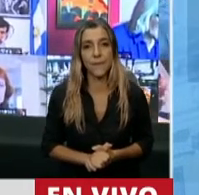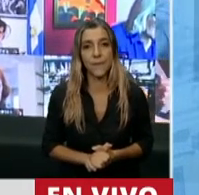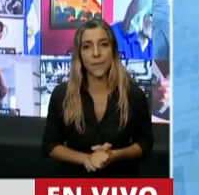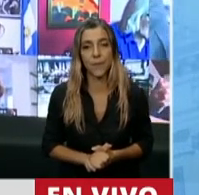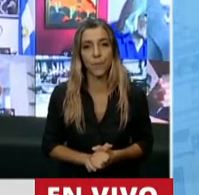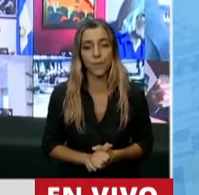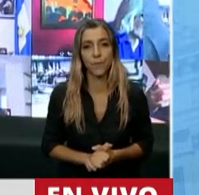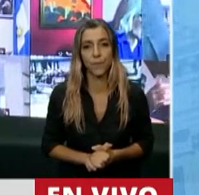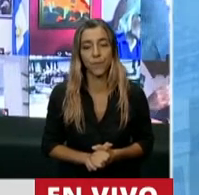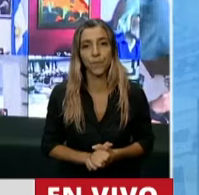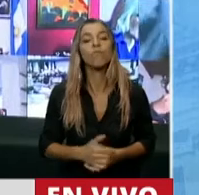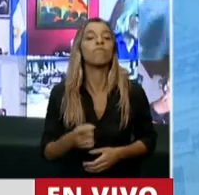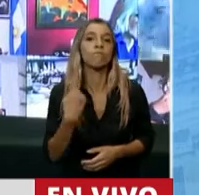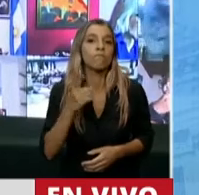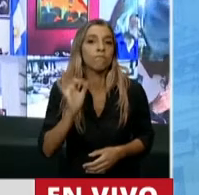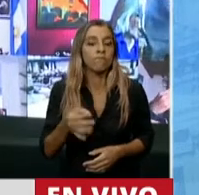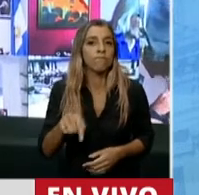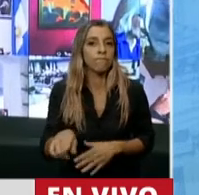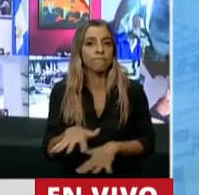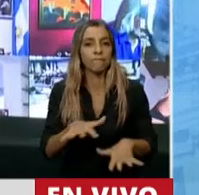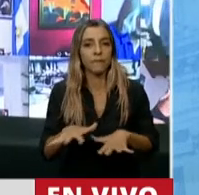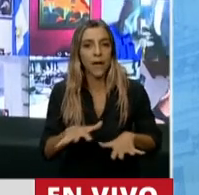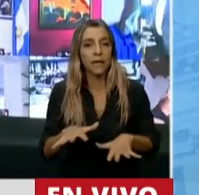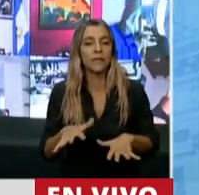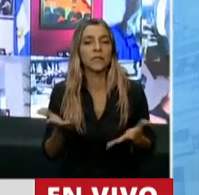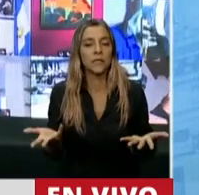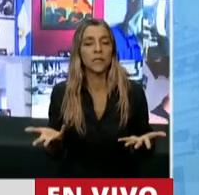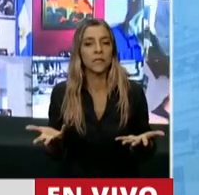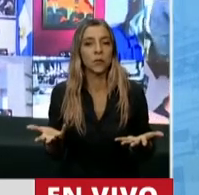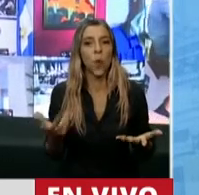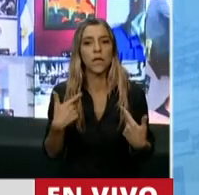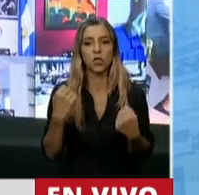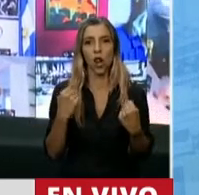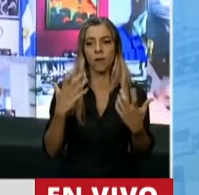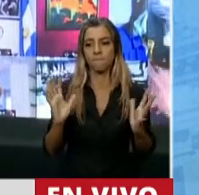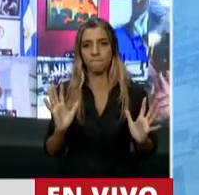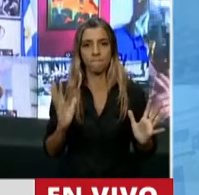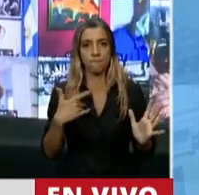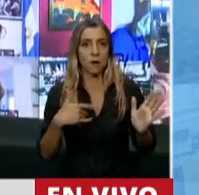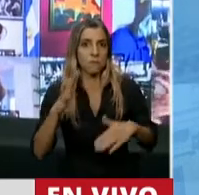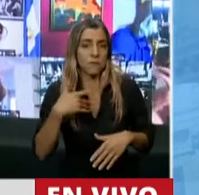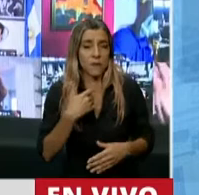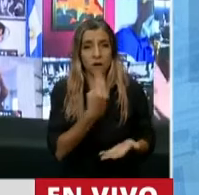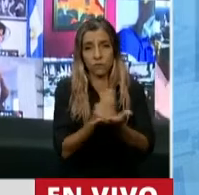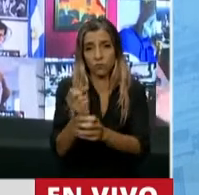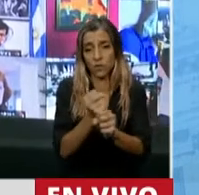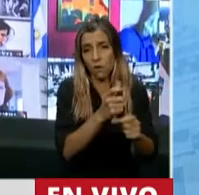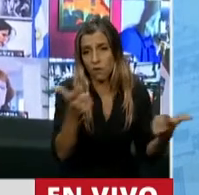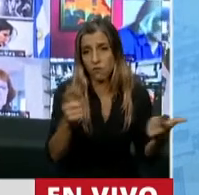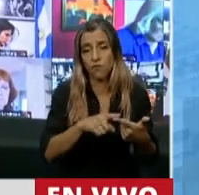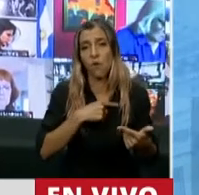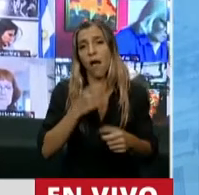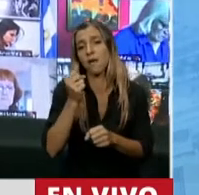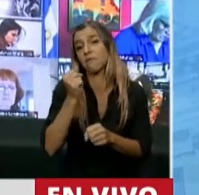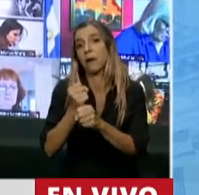Claramente que esta situación ha generado más informalidad, más desocupación, más pobreza,